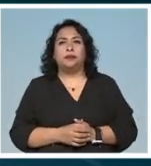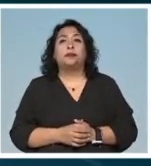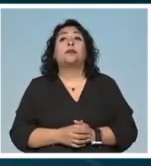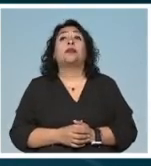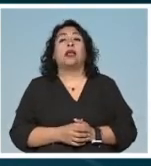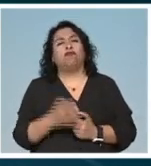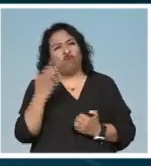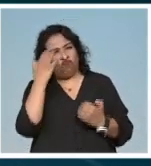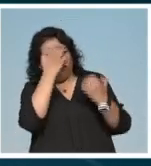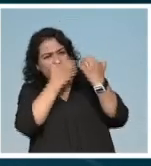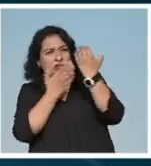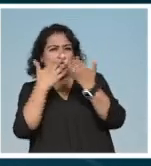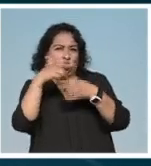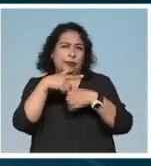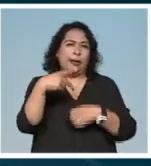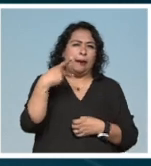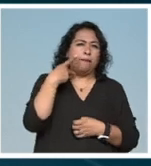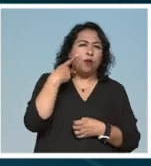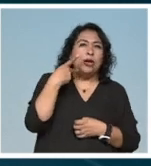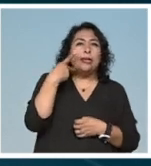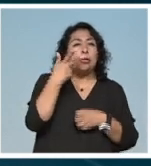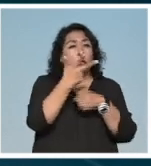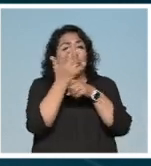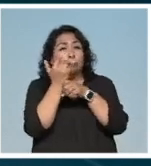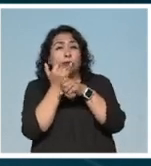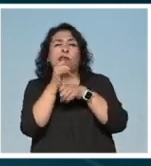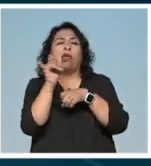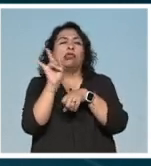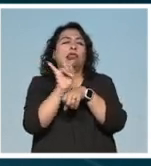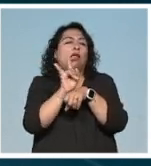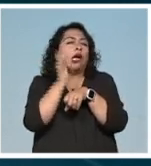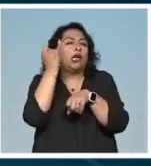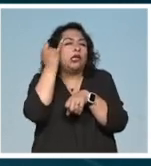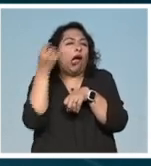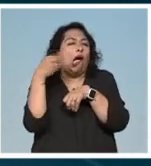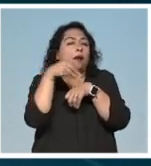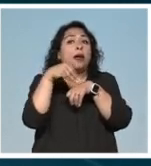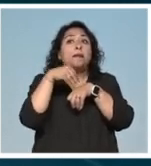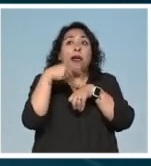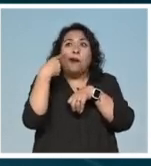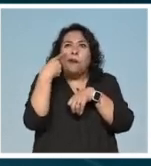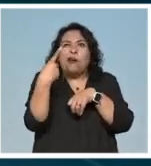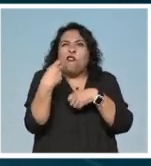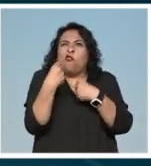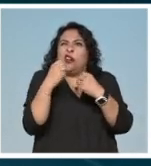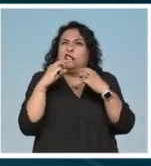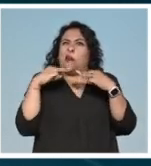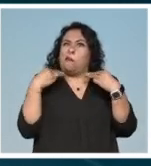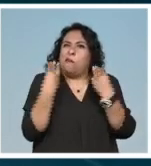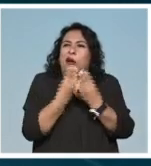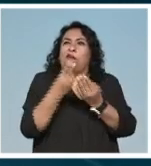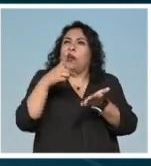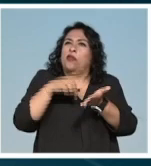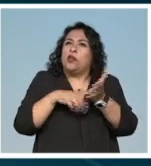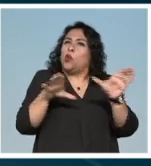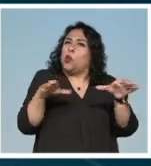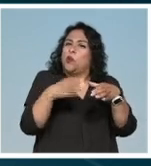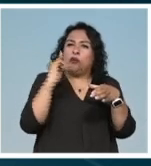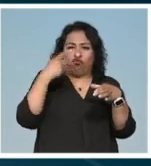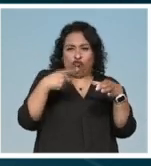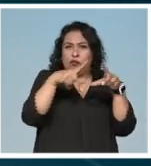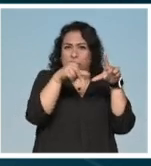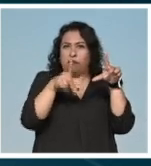Un análisis sociopolítico, un documental que desde la ficción retrata y mide la fuerza del crimen organizado en las comunidades indígenas de